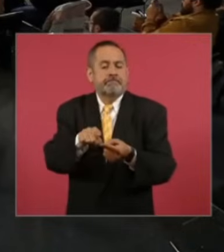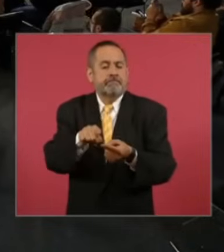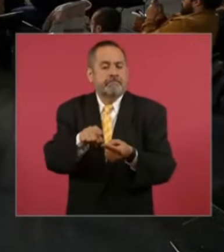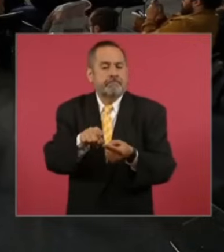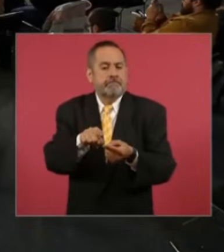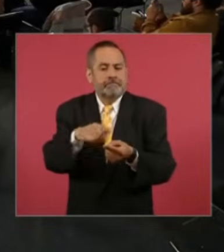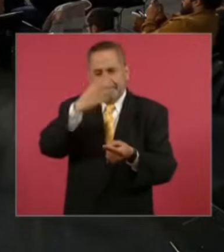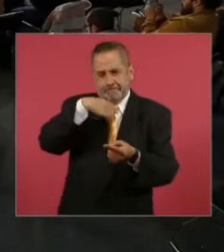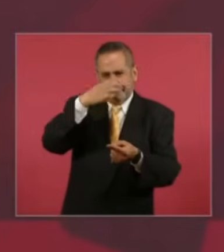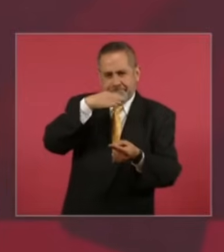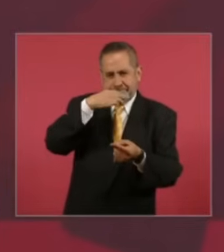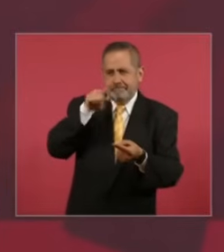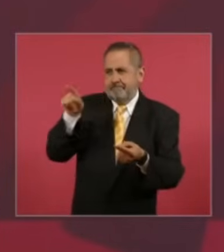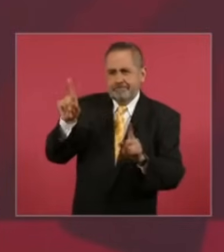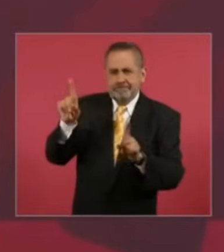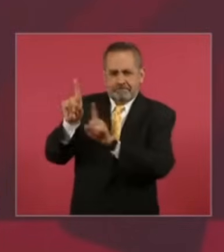Lázaro Cárdenas,